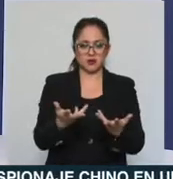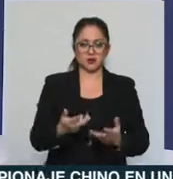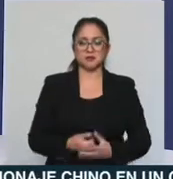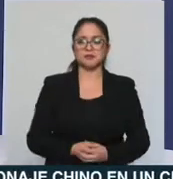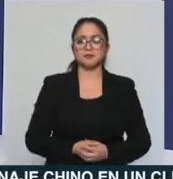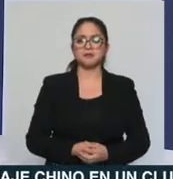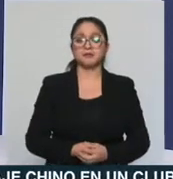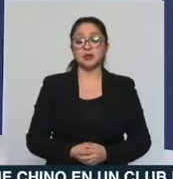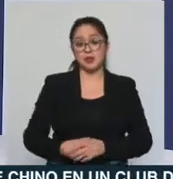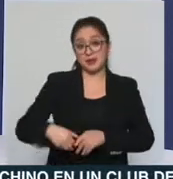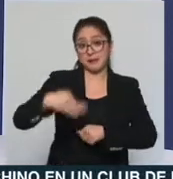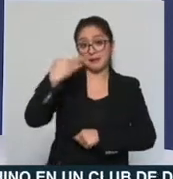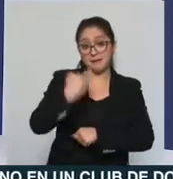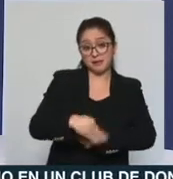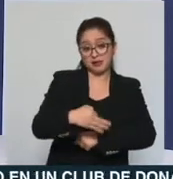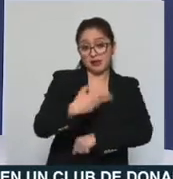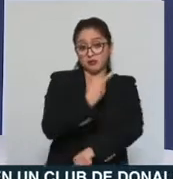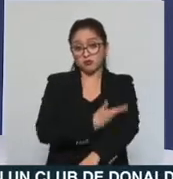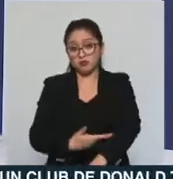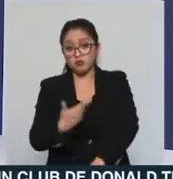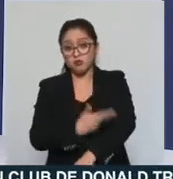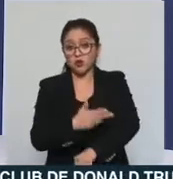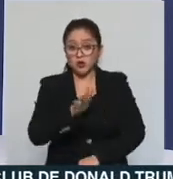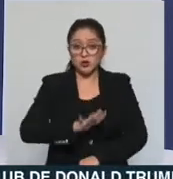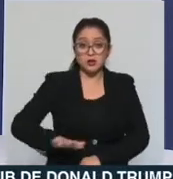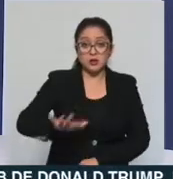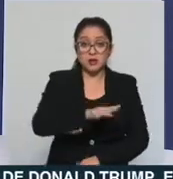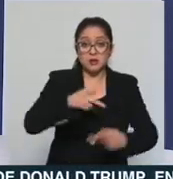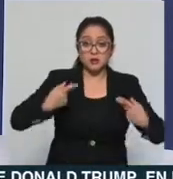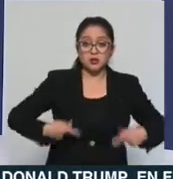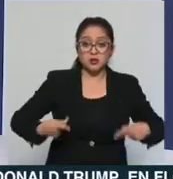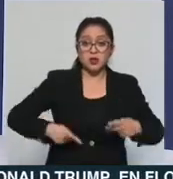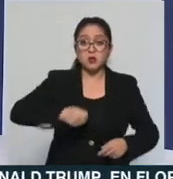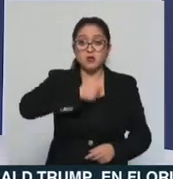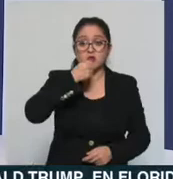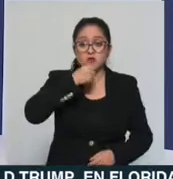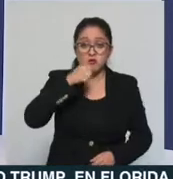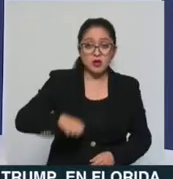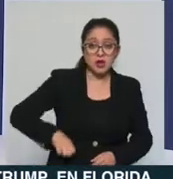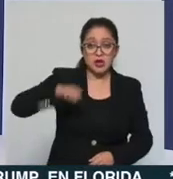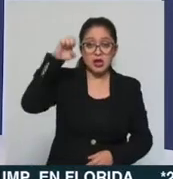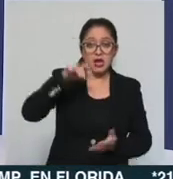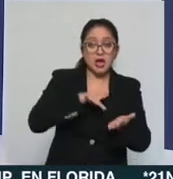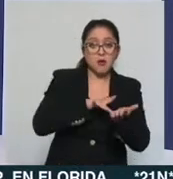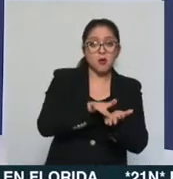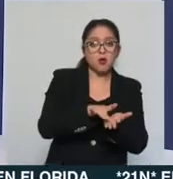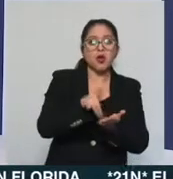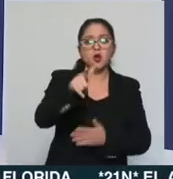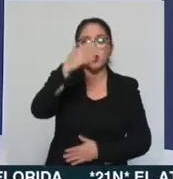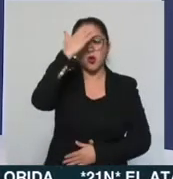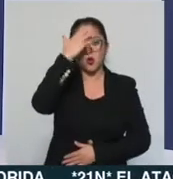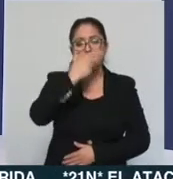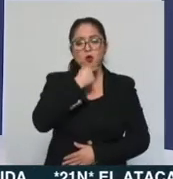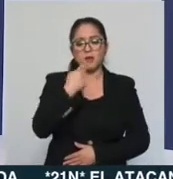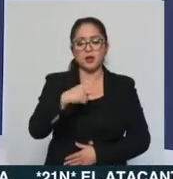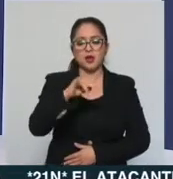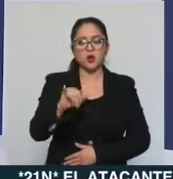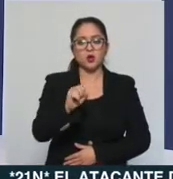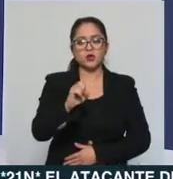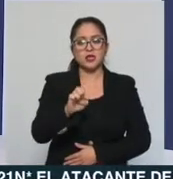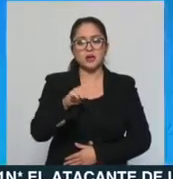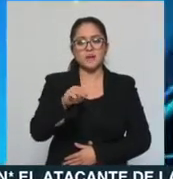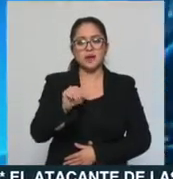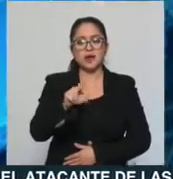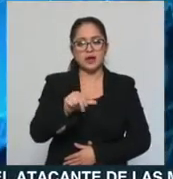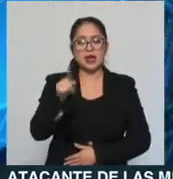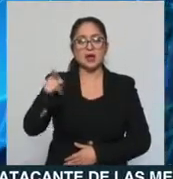Mientras se hacen los ajustes necesarios para que todos los adultos mayores reciban su apoyo económico, conozcamos a José María, uno de los